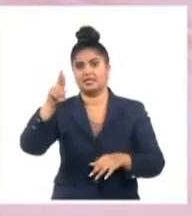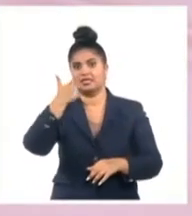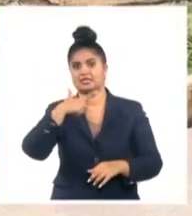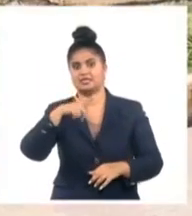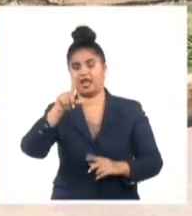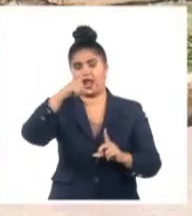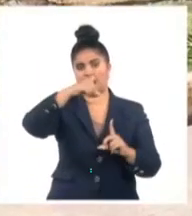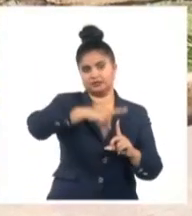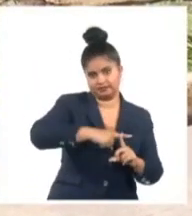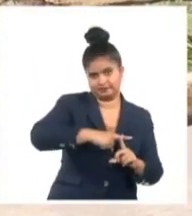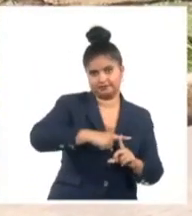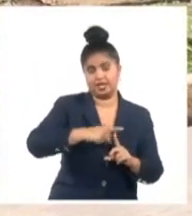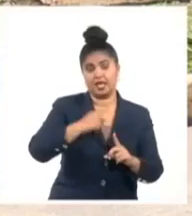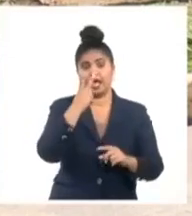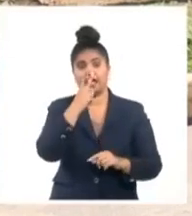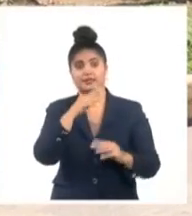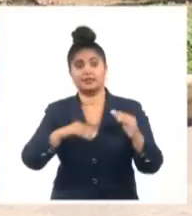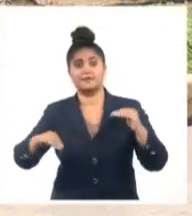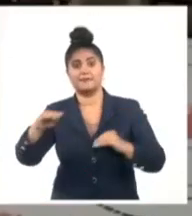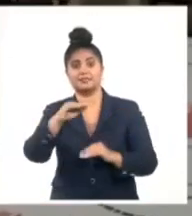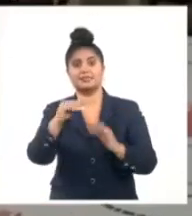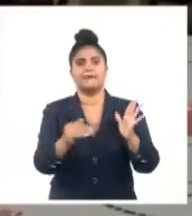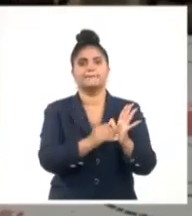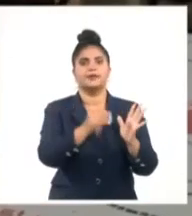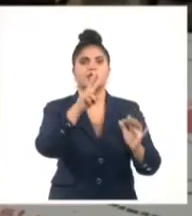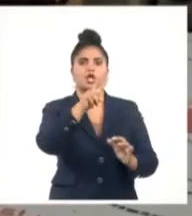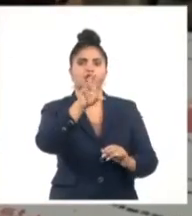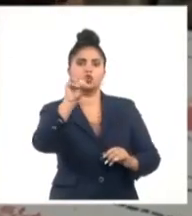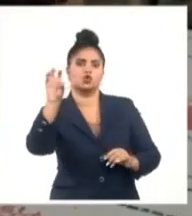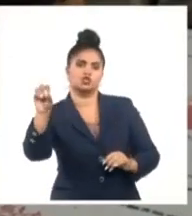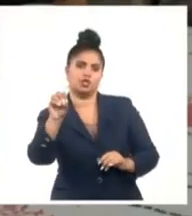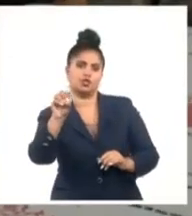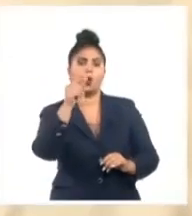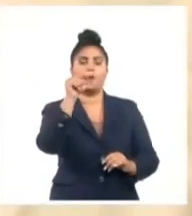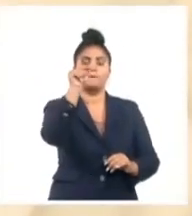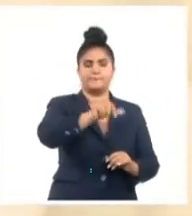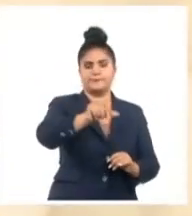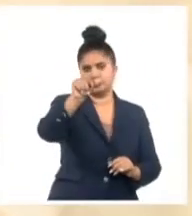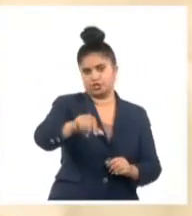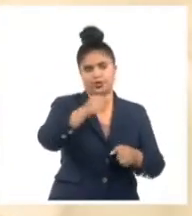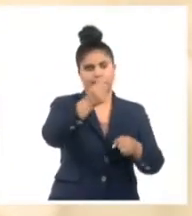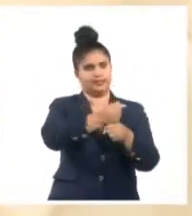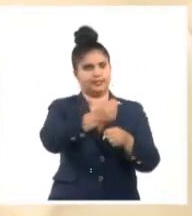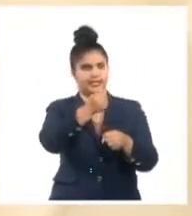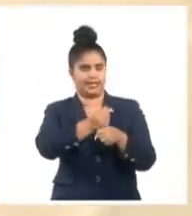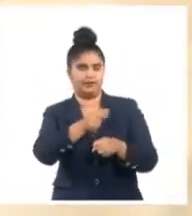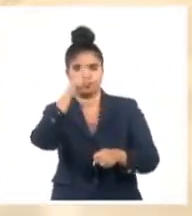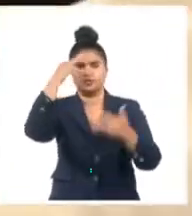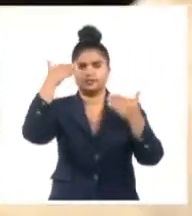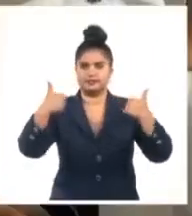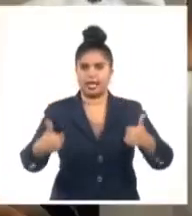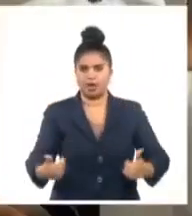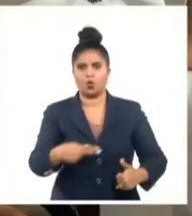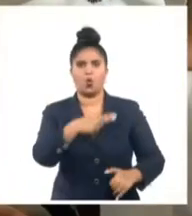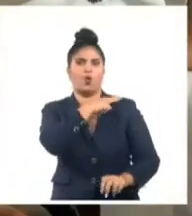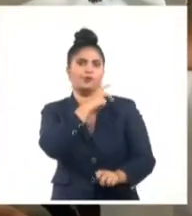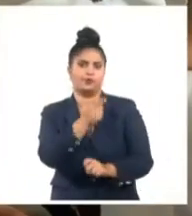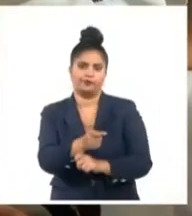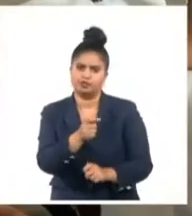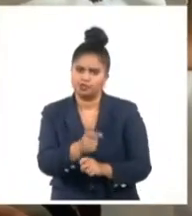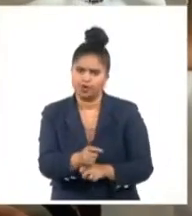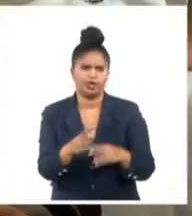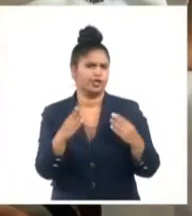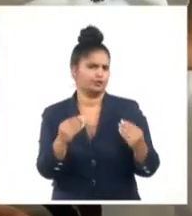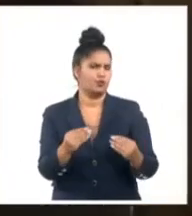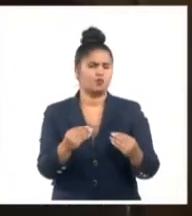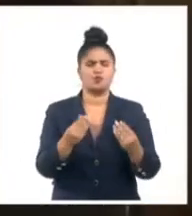que atienden a más de 1.200 ancianos, se sumaron autoridades de salud, trabajadores y los profesores de la cátedra del adulto mayor